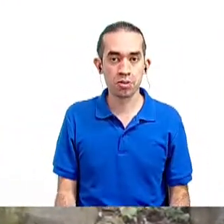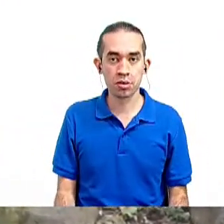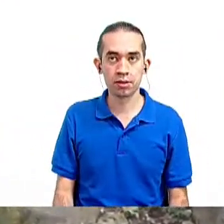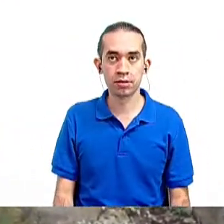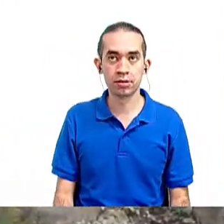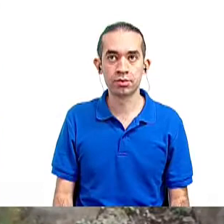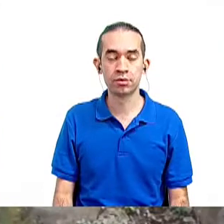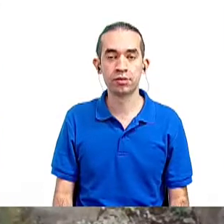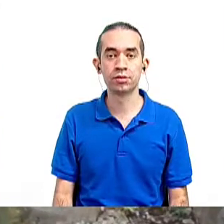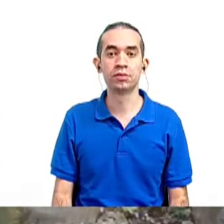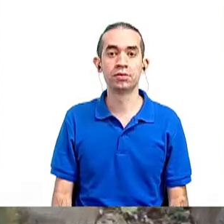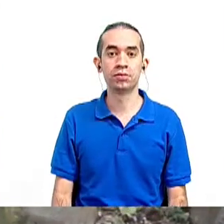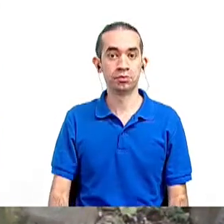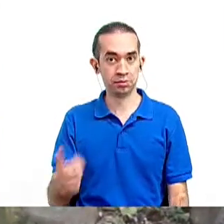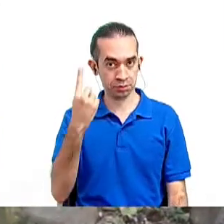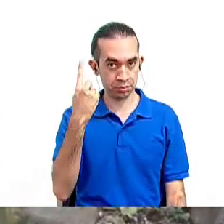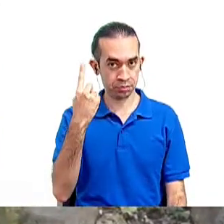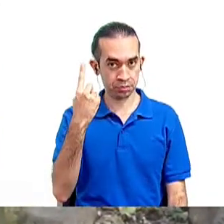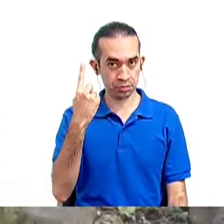Una vez.